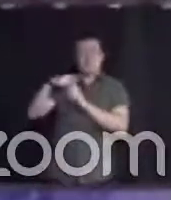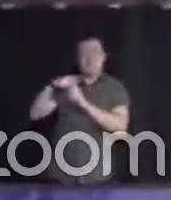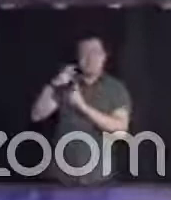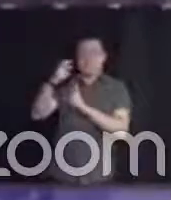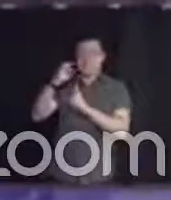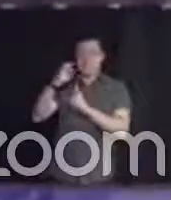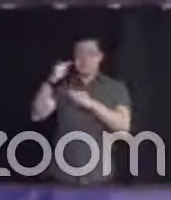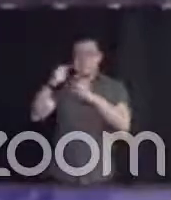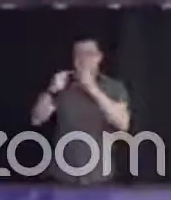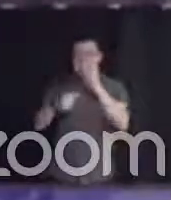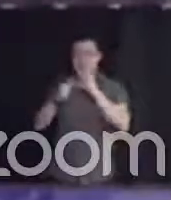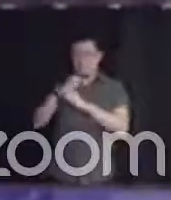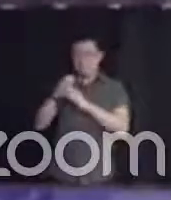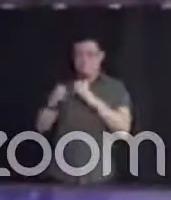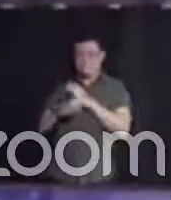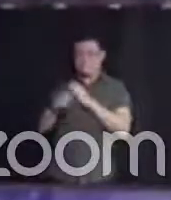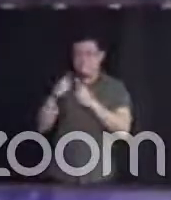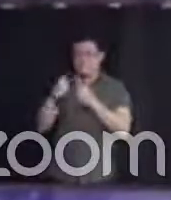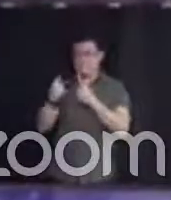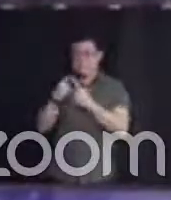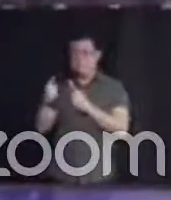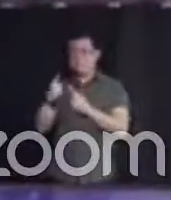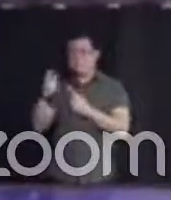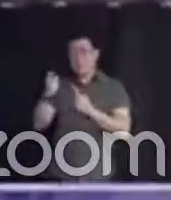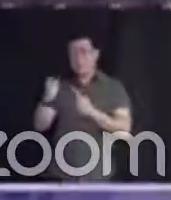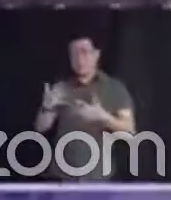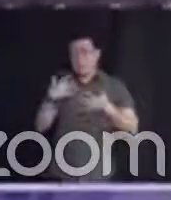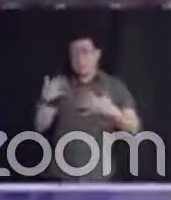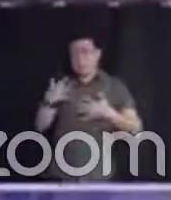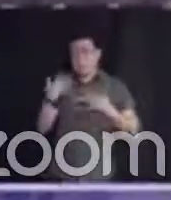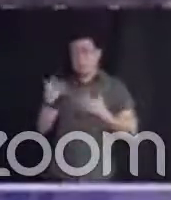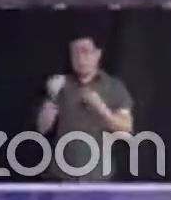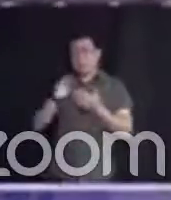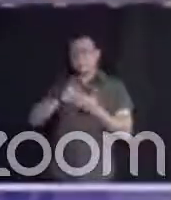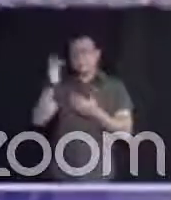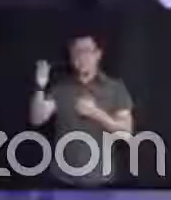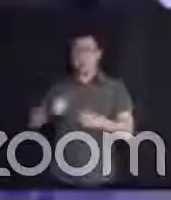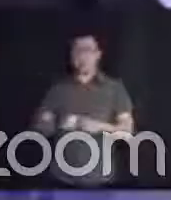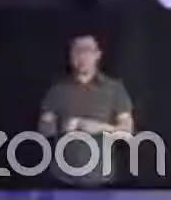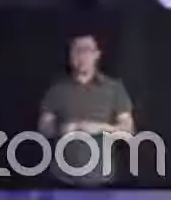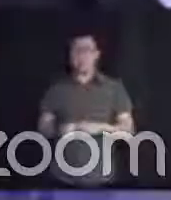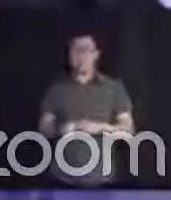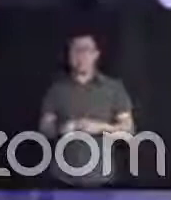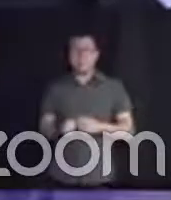cosas a nosotros nos siguen nutriendo. Y la verdad, muchísimas gracias. Déjame la mano. Gracias.